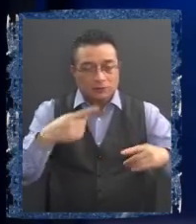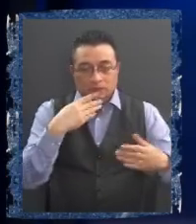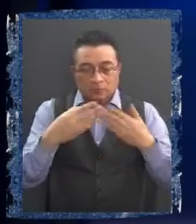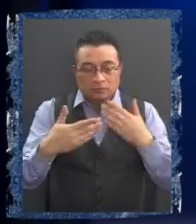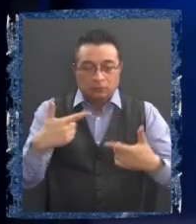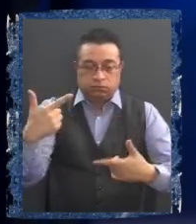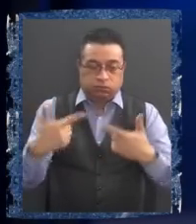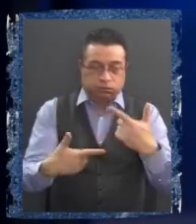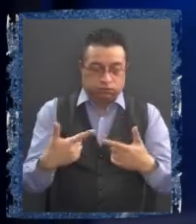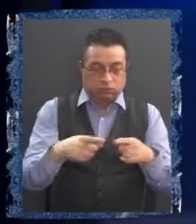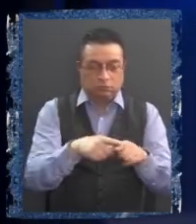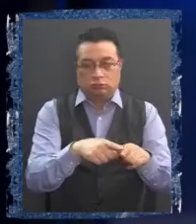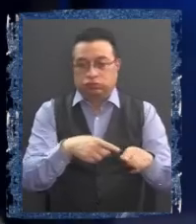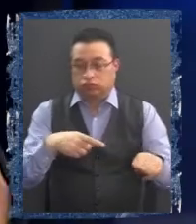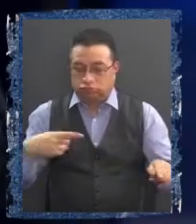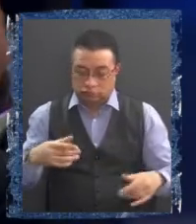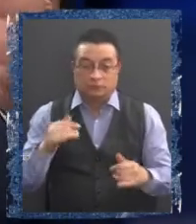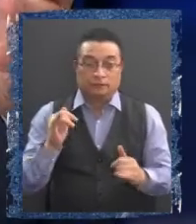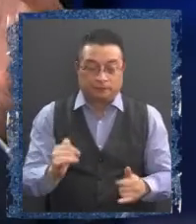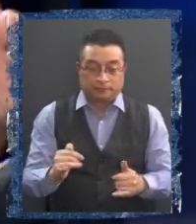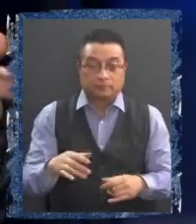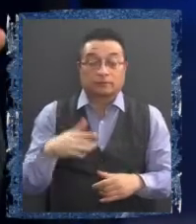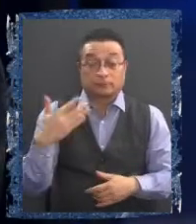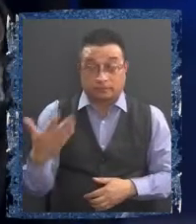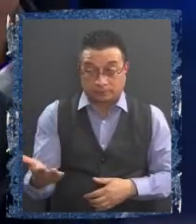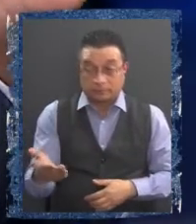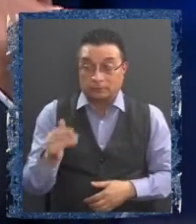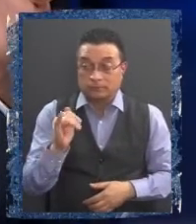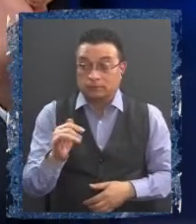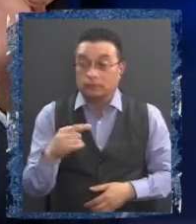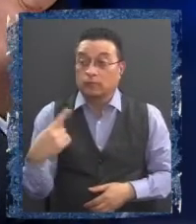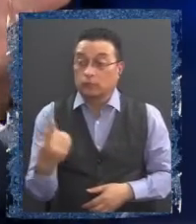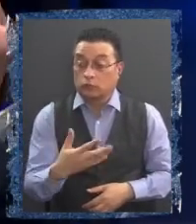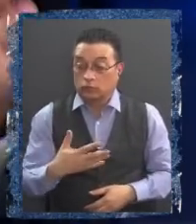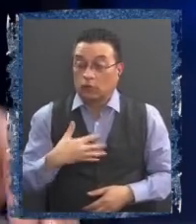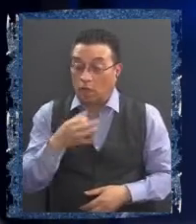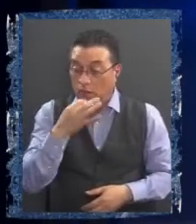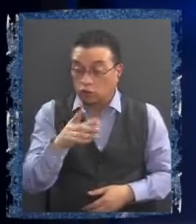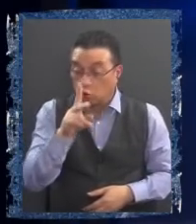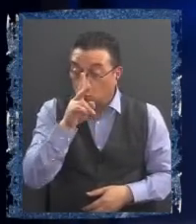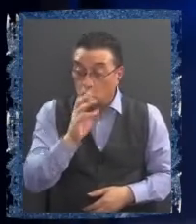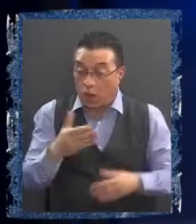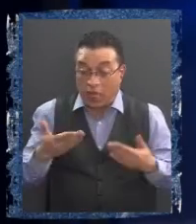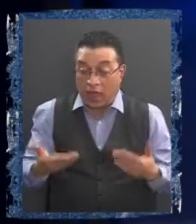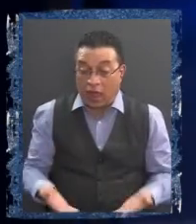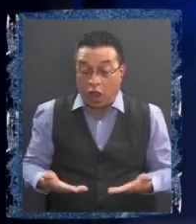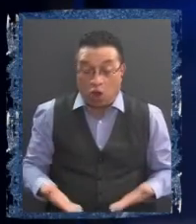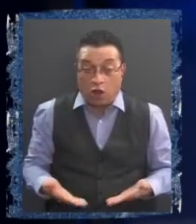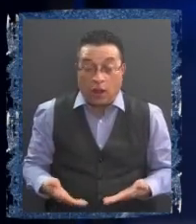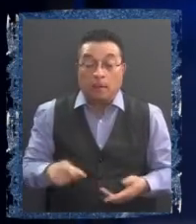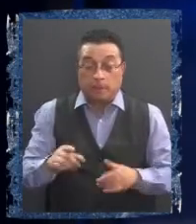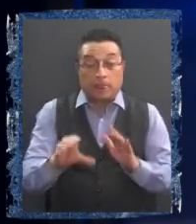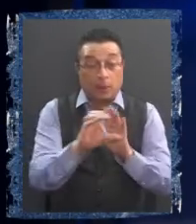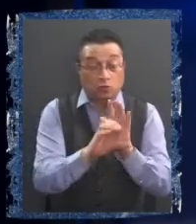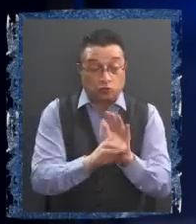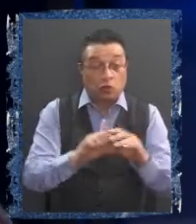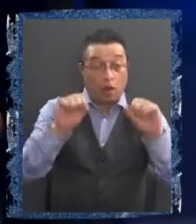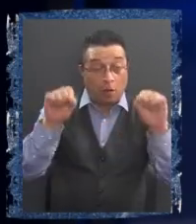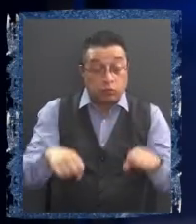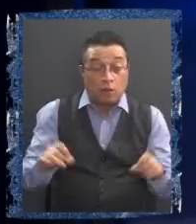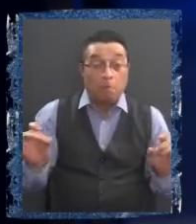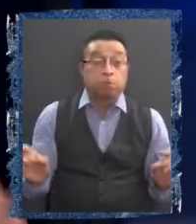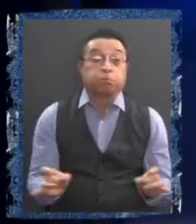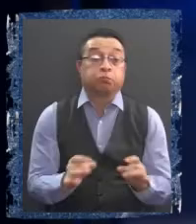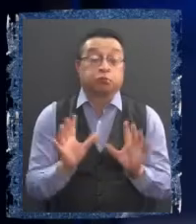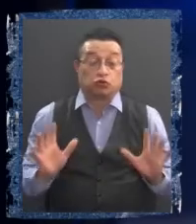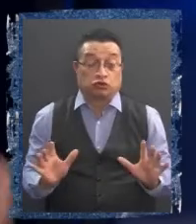política intensa. Mientras tanto, diría yo que todo sigue tal cual está hoy día, si es que esta Constitución se aprueba finalmente,